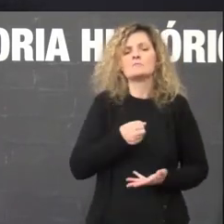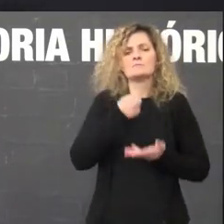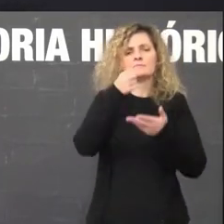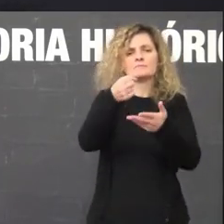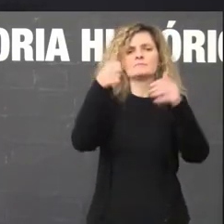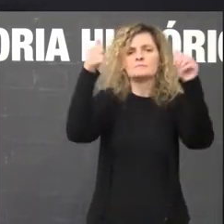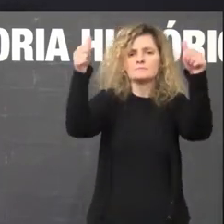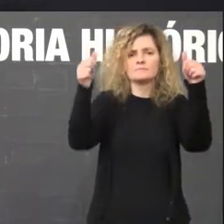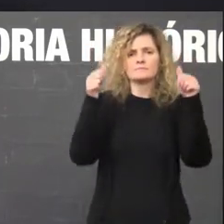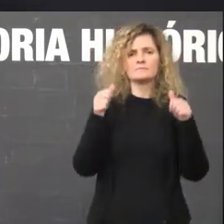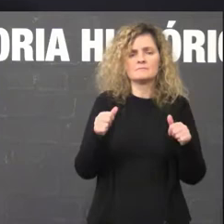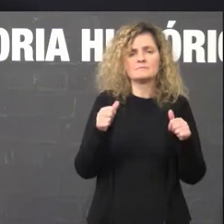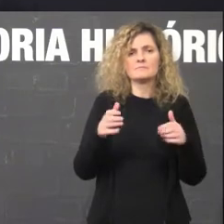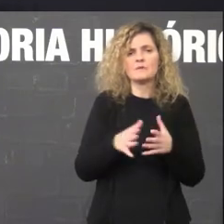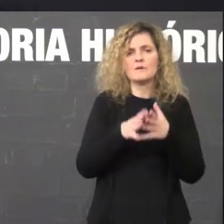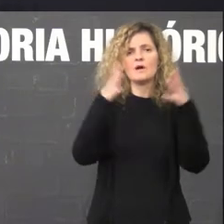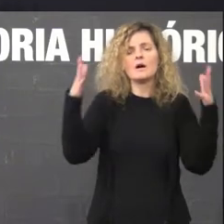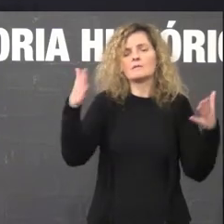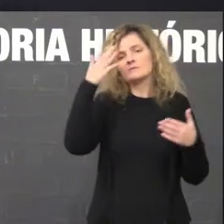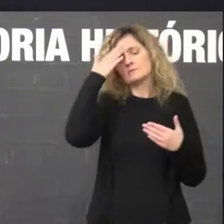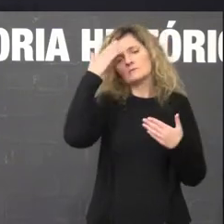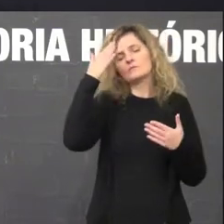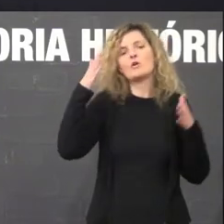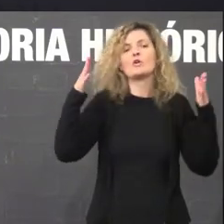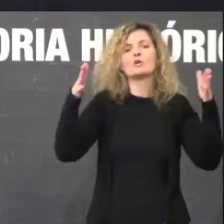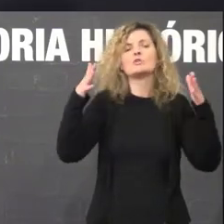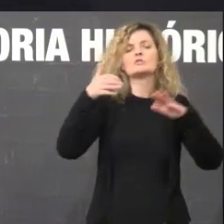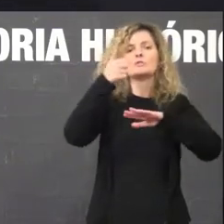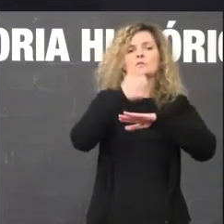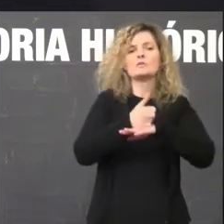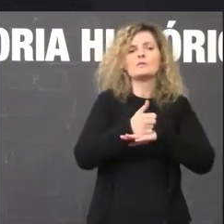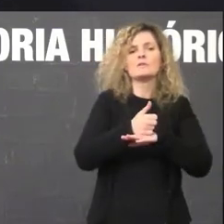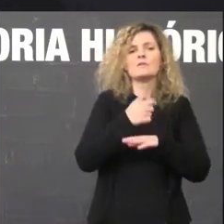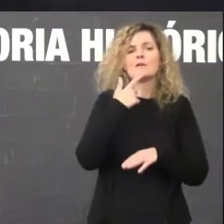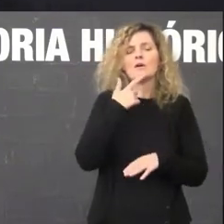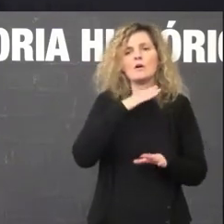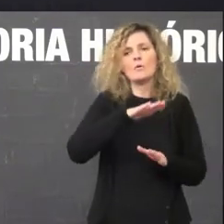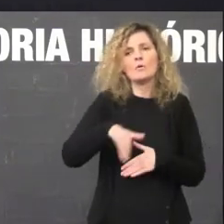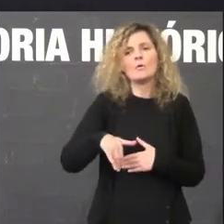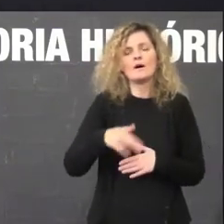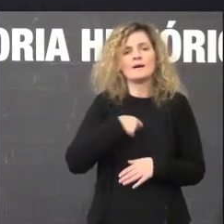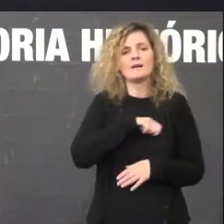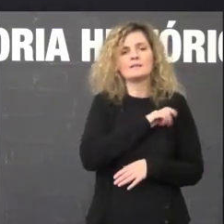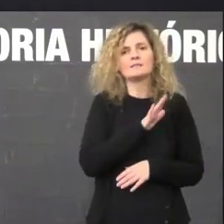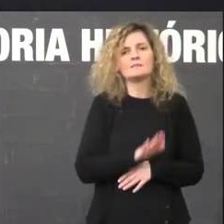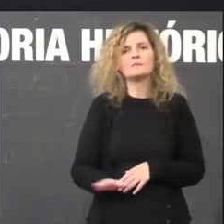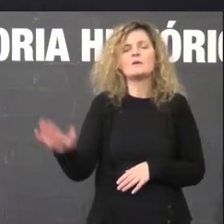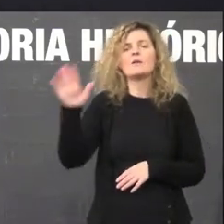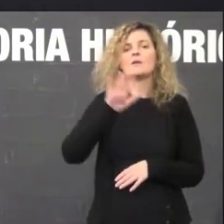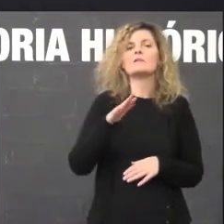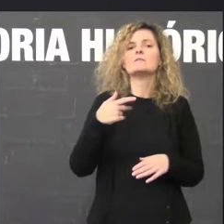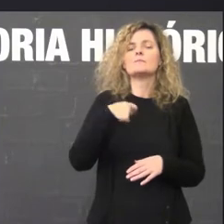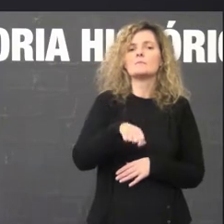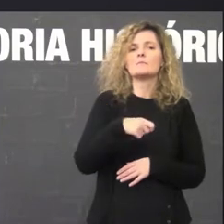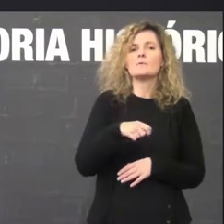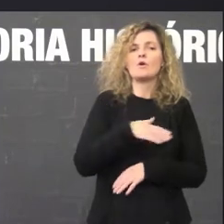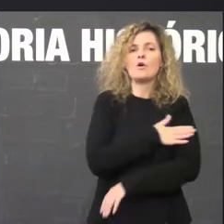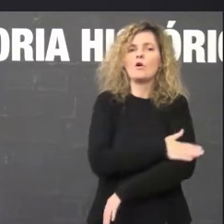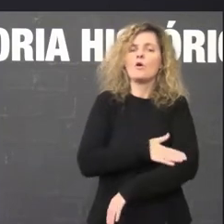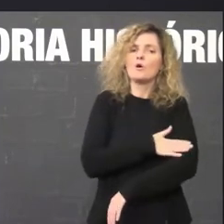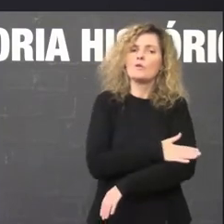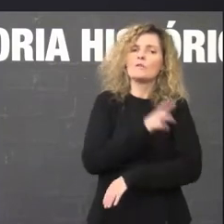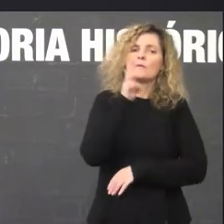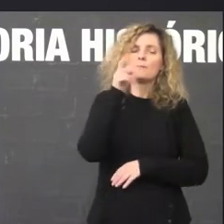diploma ao gran comendador do Consello Supremo do grado 33 e último para España por parte do presidente do goberno,